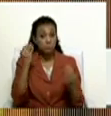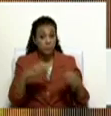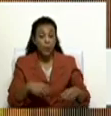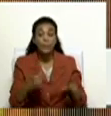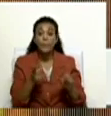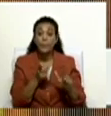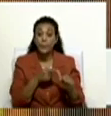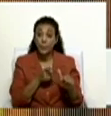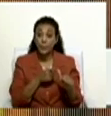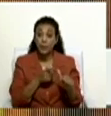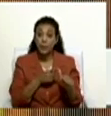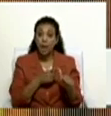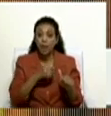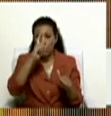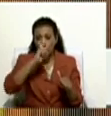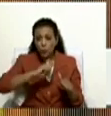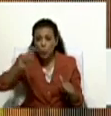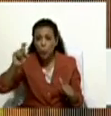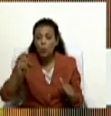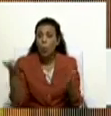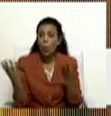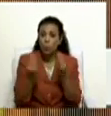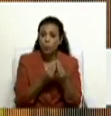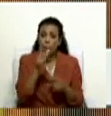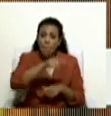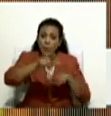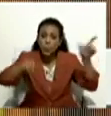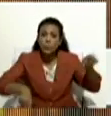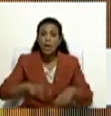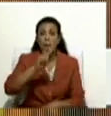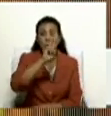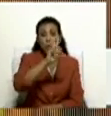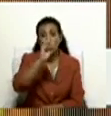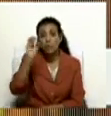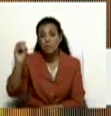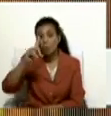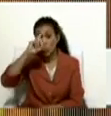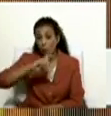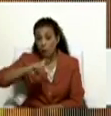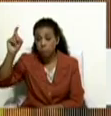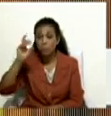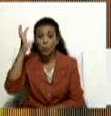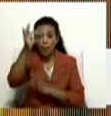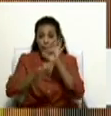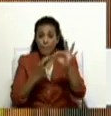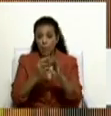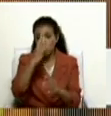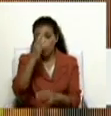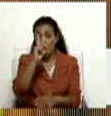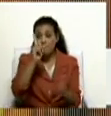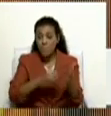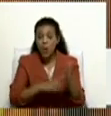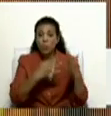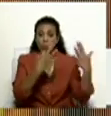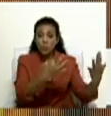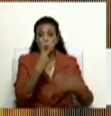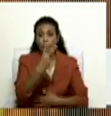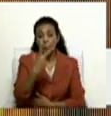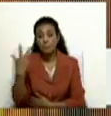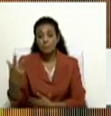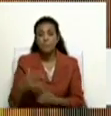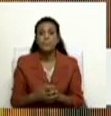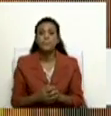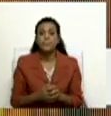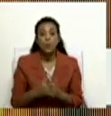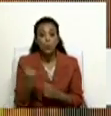primero conmemorar junto al pueblo venezolano El bicentenario de la Tom de Puerto cabello de 1823